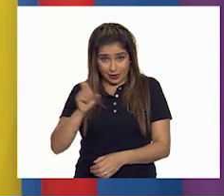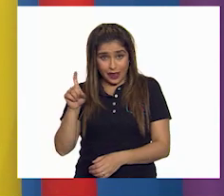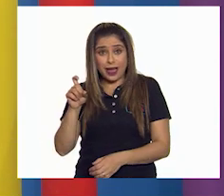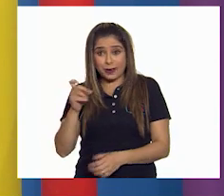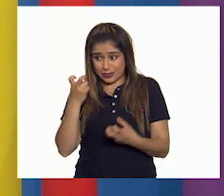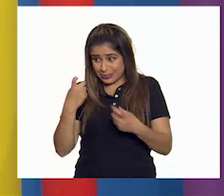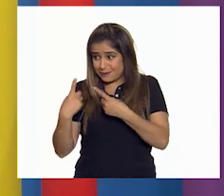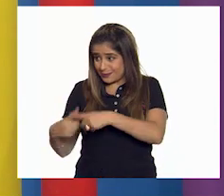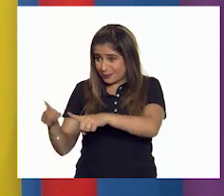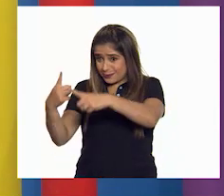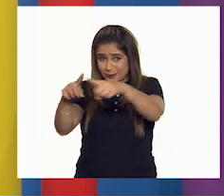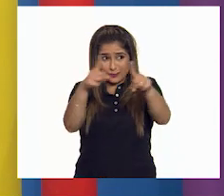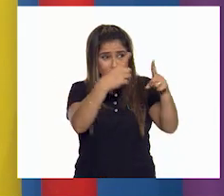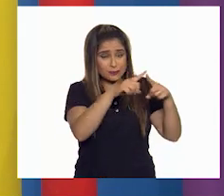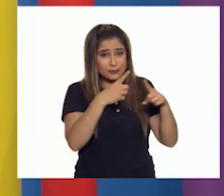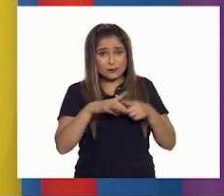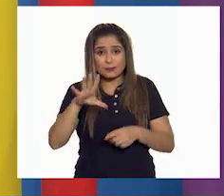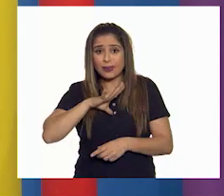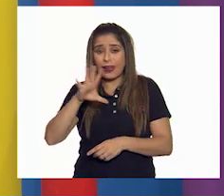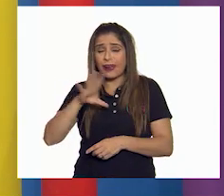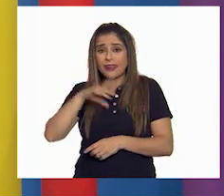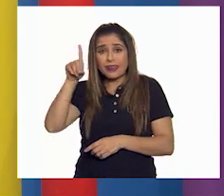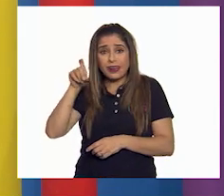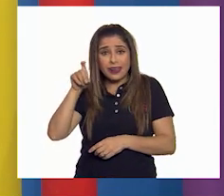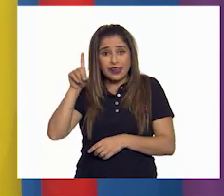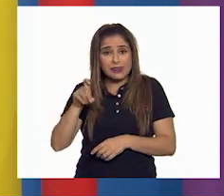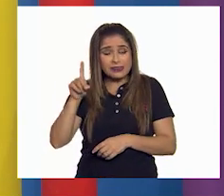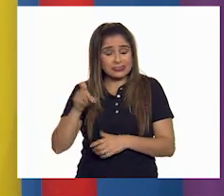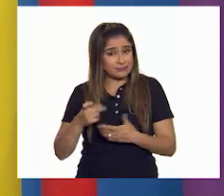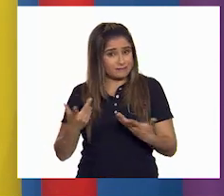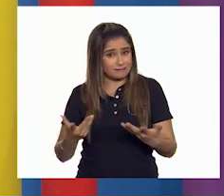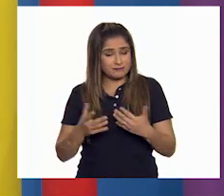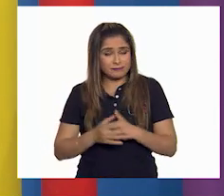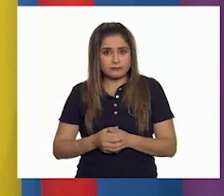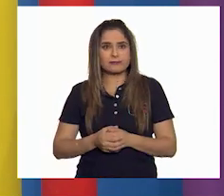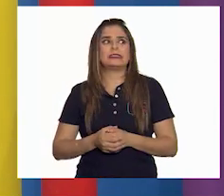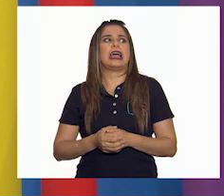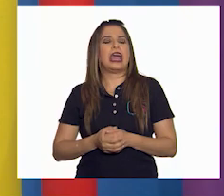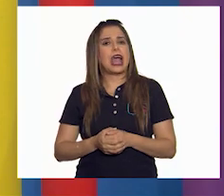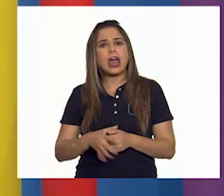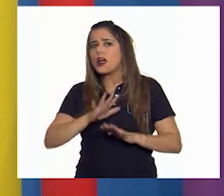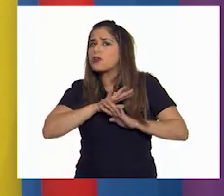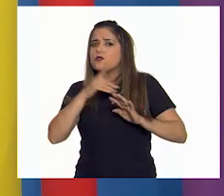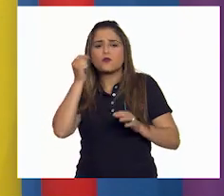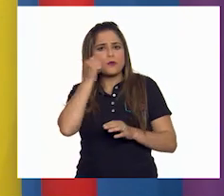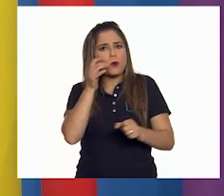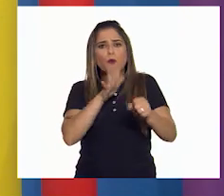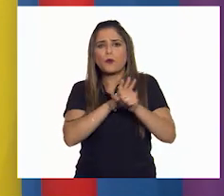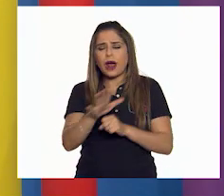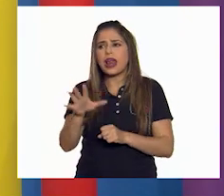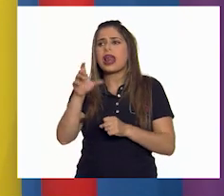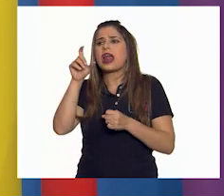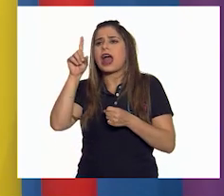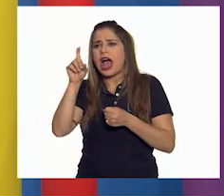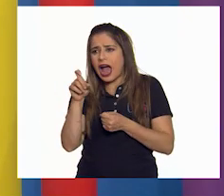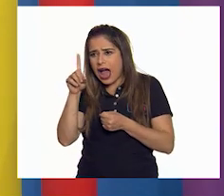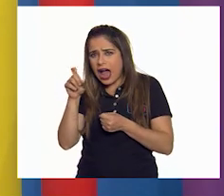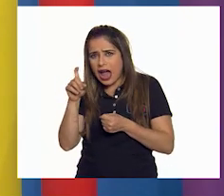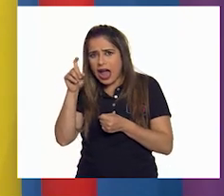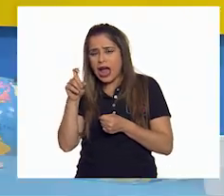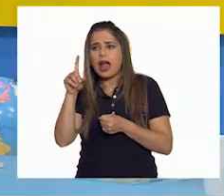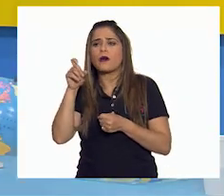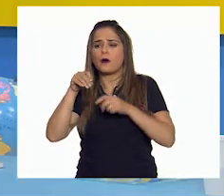que cada partícula del agua se encuentra en este proceso, ¿no? Y sin importar el estado físico en el que se encuentre, sólido, líquido o